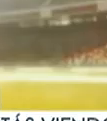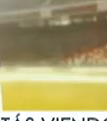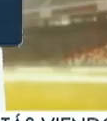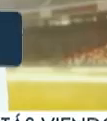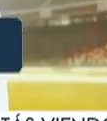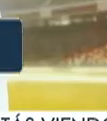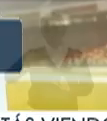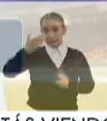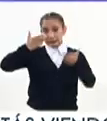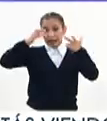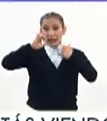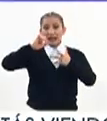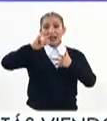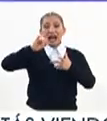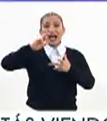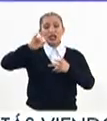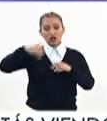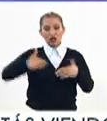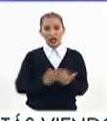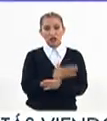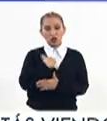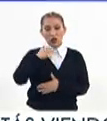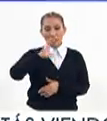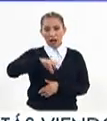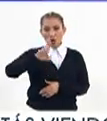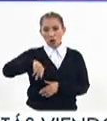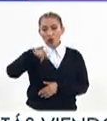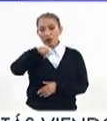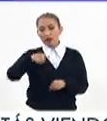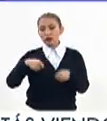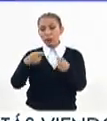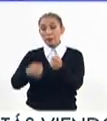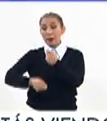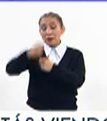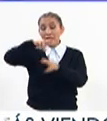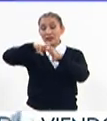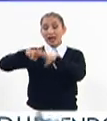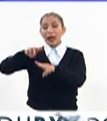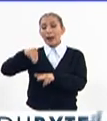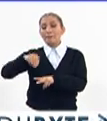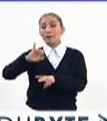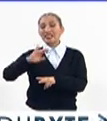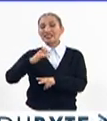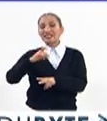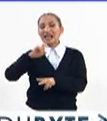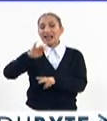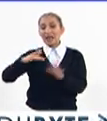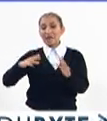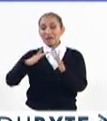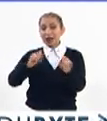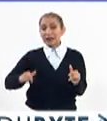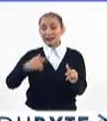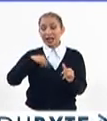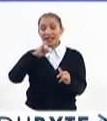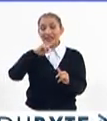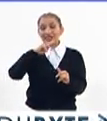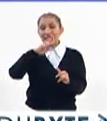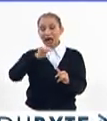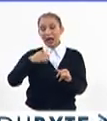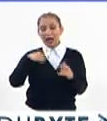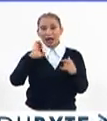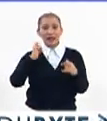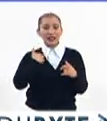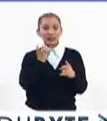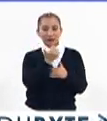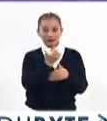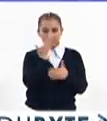El chef Indra Carrillo, originario de Cancún, recibió su primera estrella Michelin en Francia. Indra Carrillo es